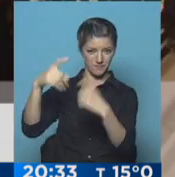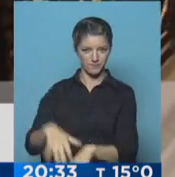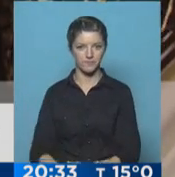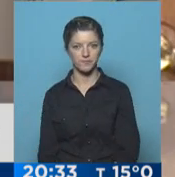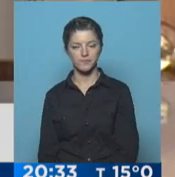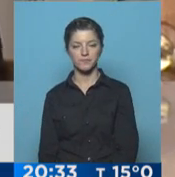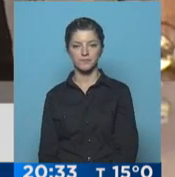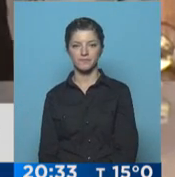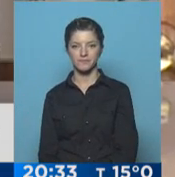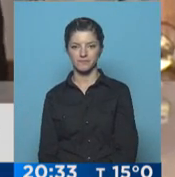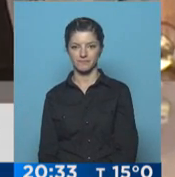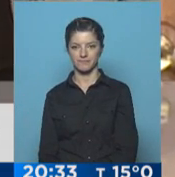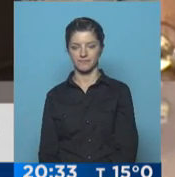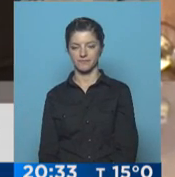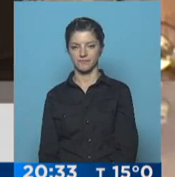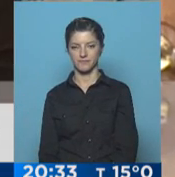No los puedo.